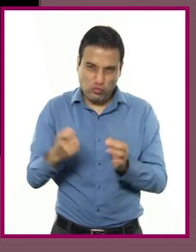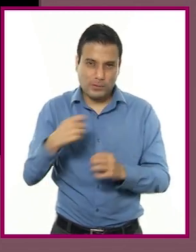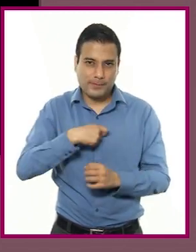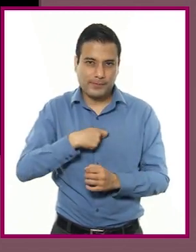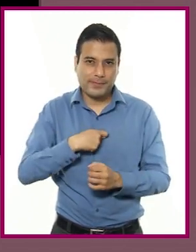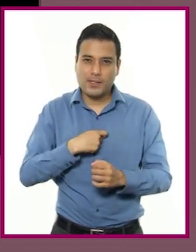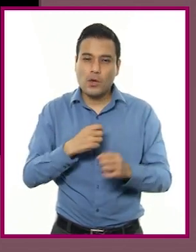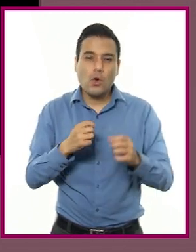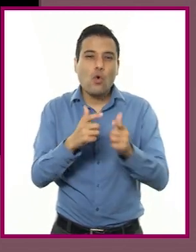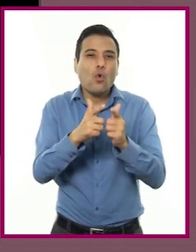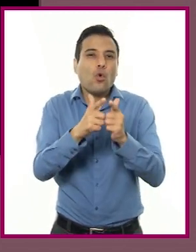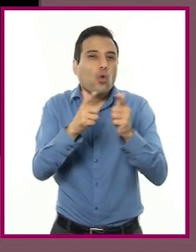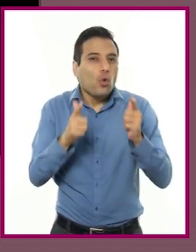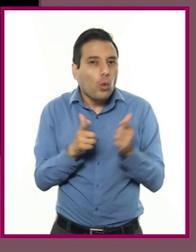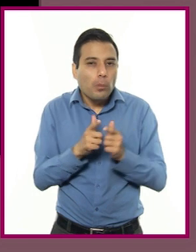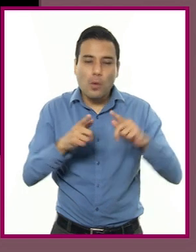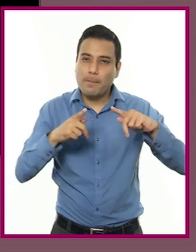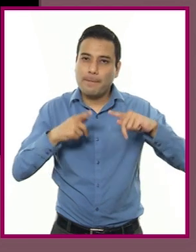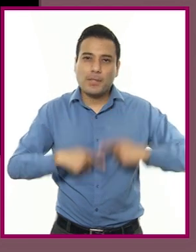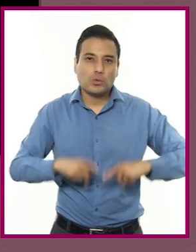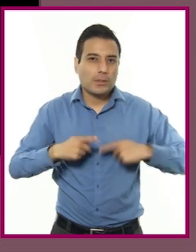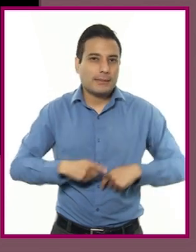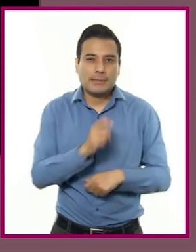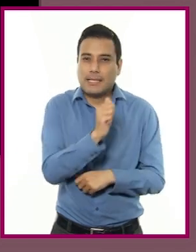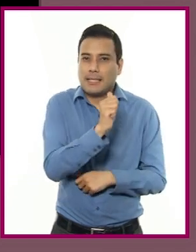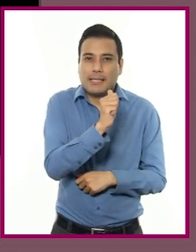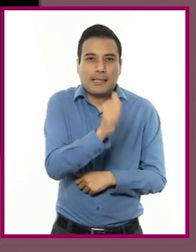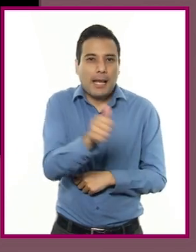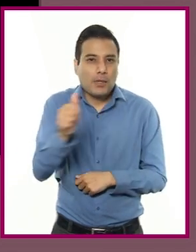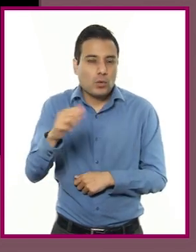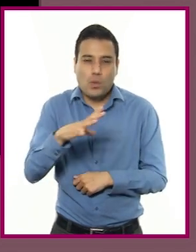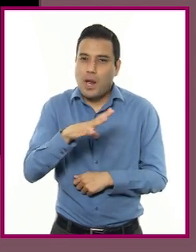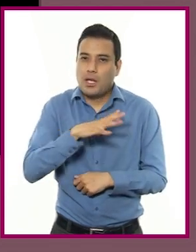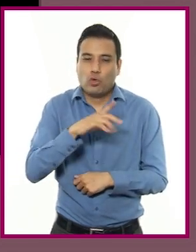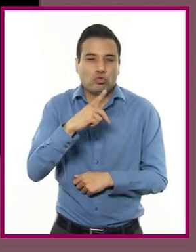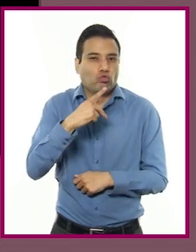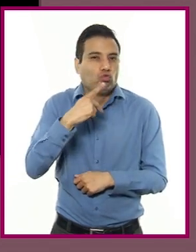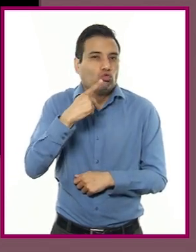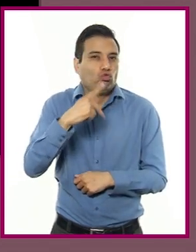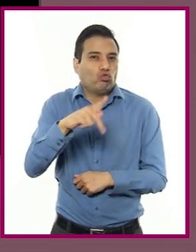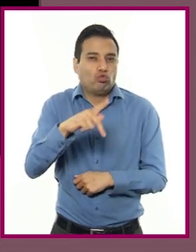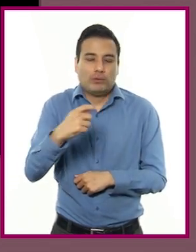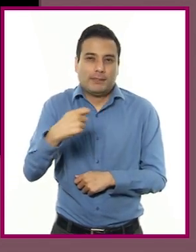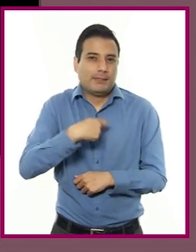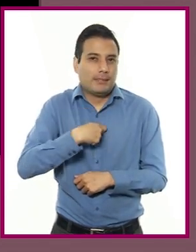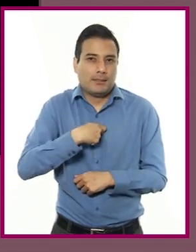sociedad tiene una identidad sonora, una identidad musical.